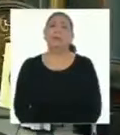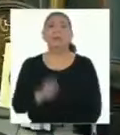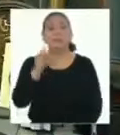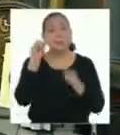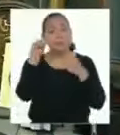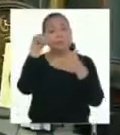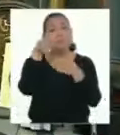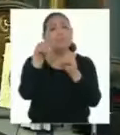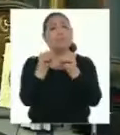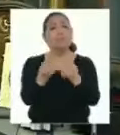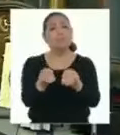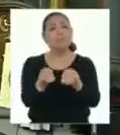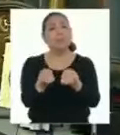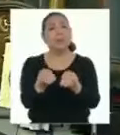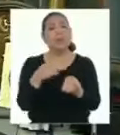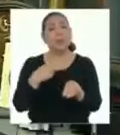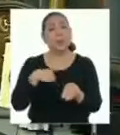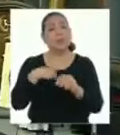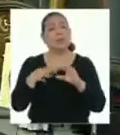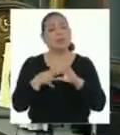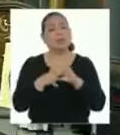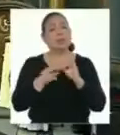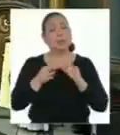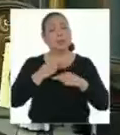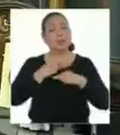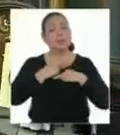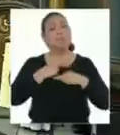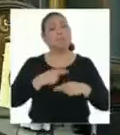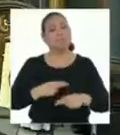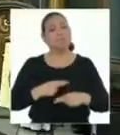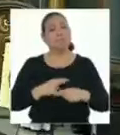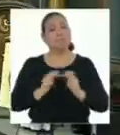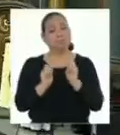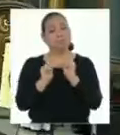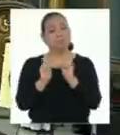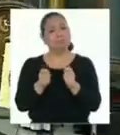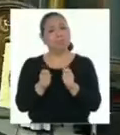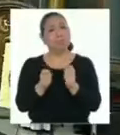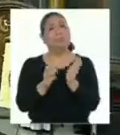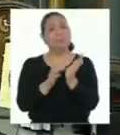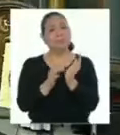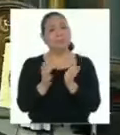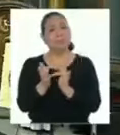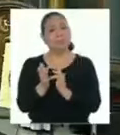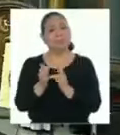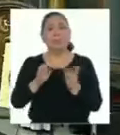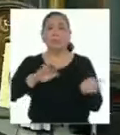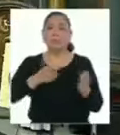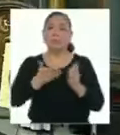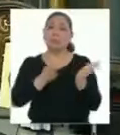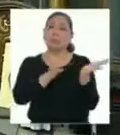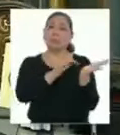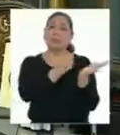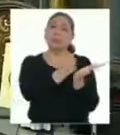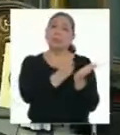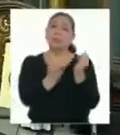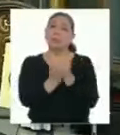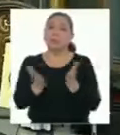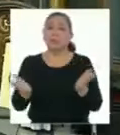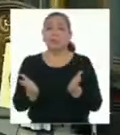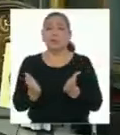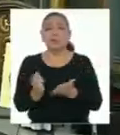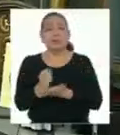tú has puesto como principio de nuestra historia humana la entrega generosa de Jesús en la cruz,